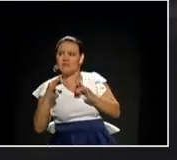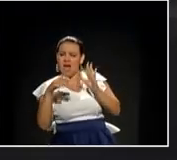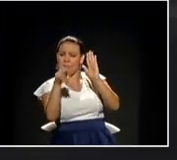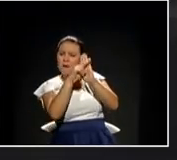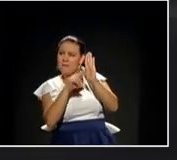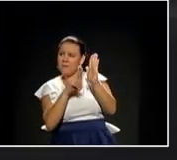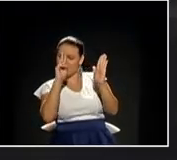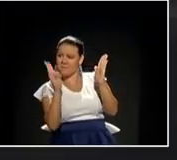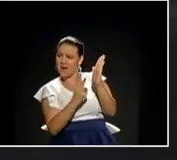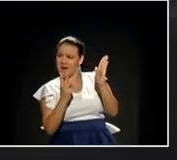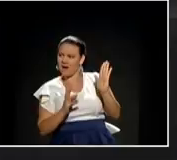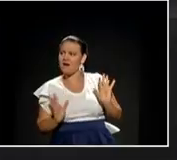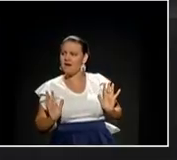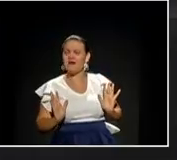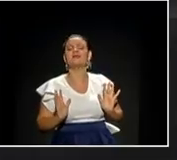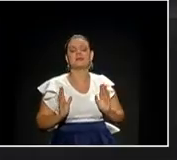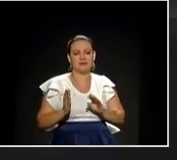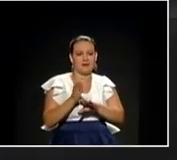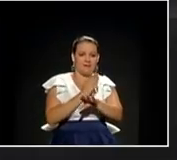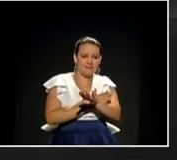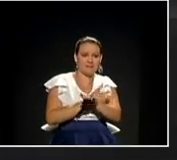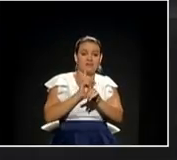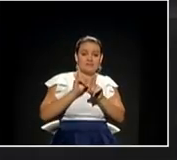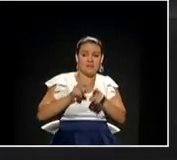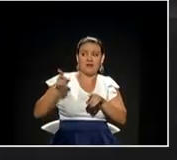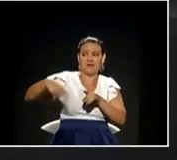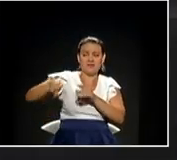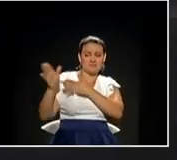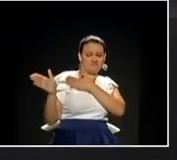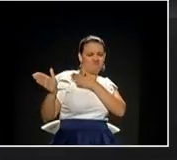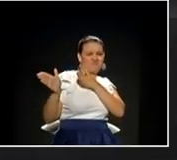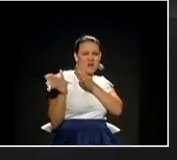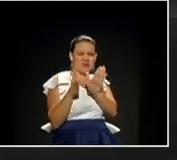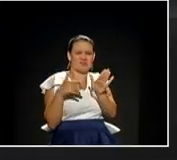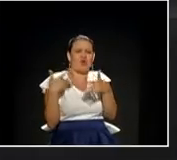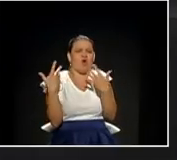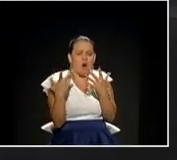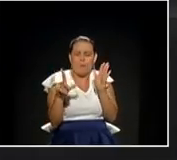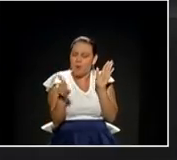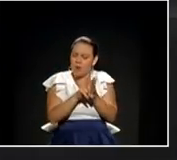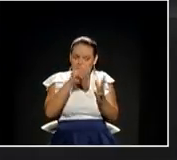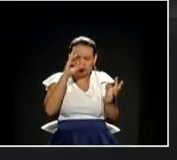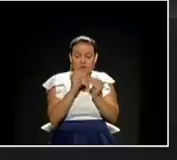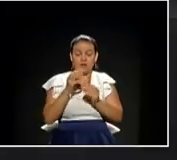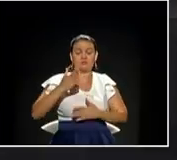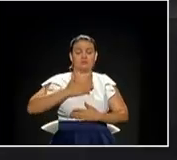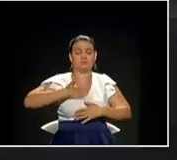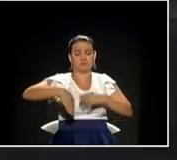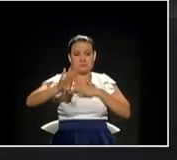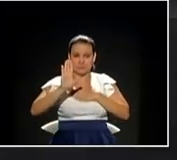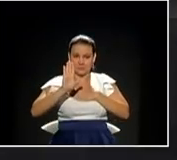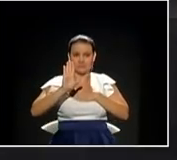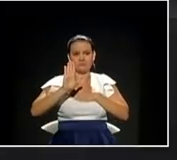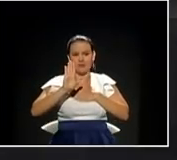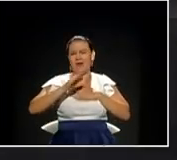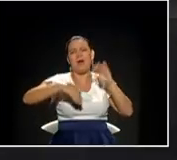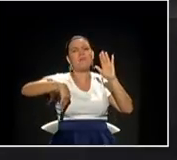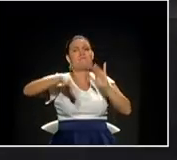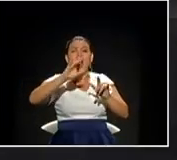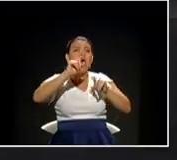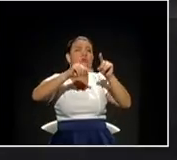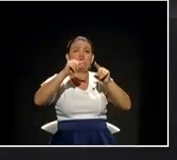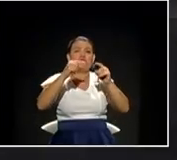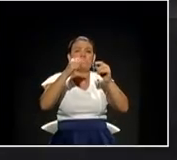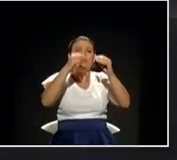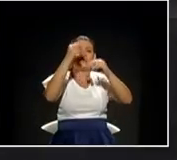toda la rigurosidad de planeación en recibir estos proyectos eso es lo que voy a hacer y atención a las víctimas lo que más puede el